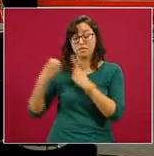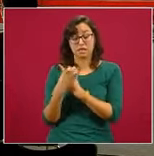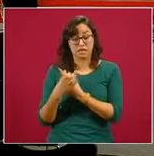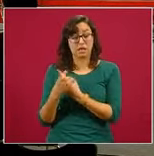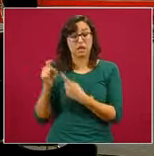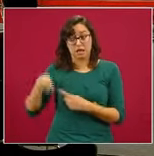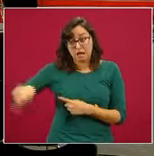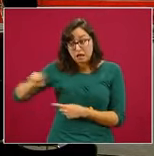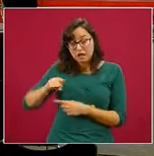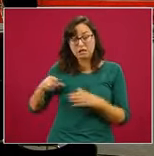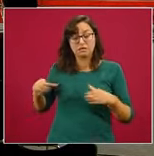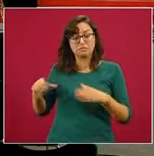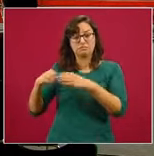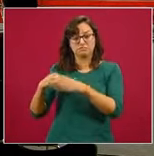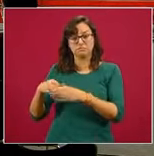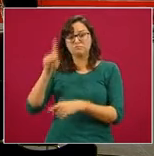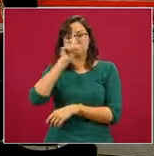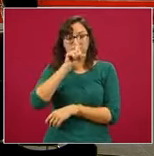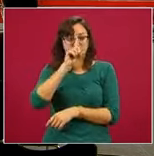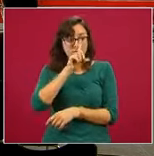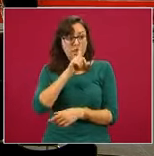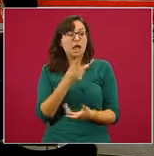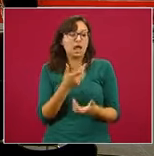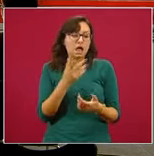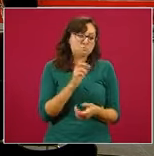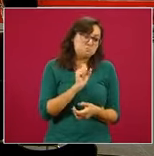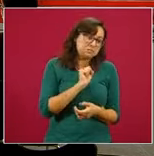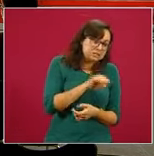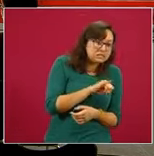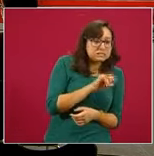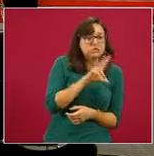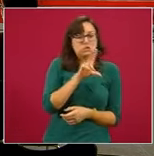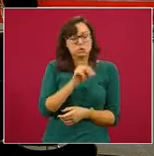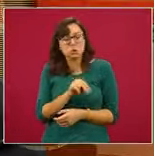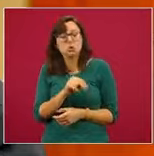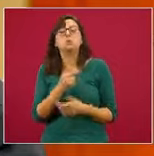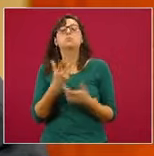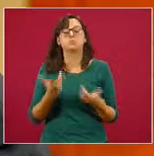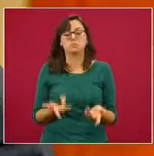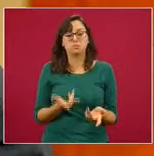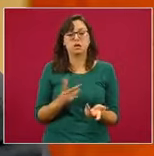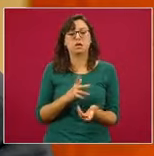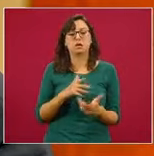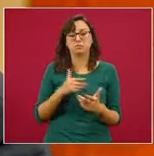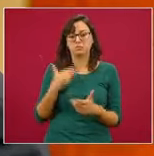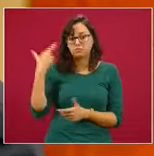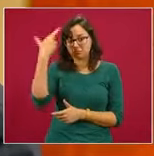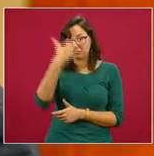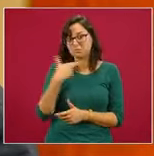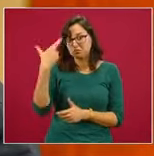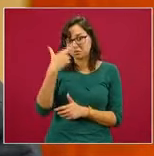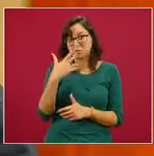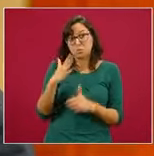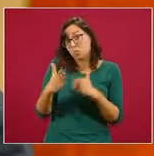que asesora a la Comisión de Autorización Sanitaria de COFEPRIS y en su momento revisará el